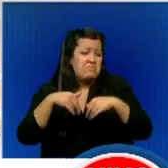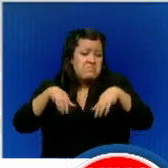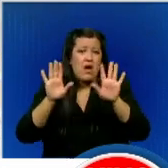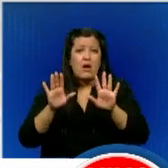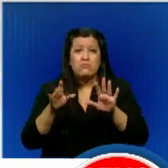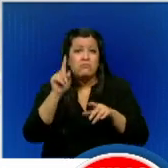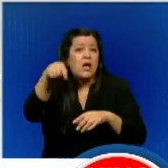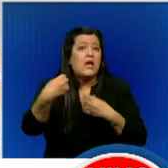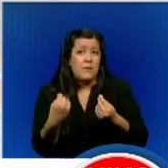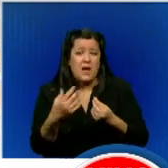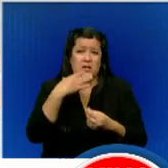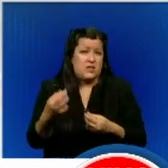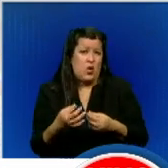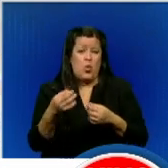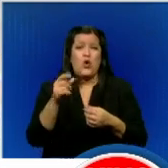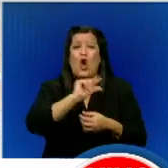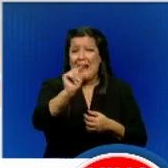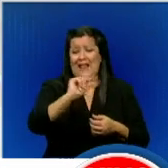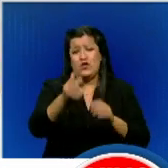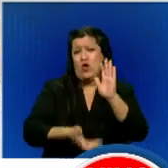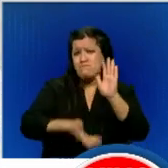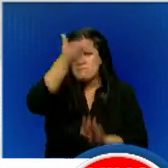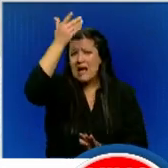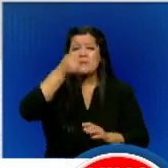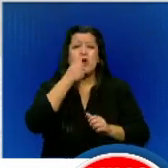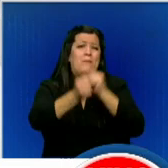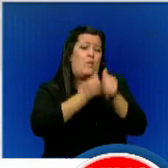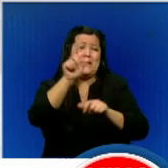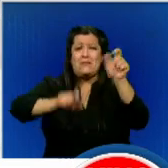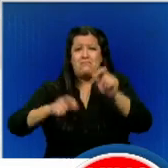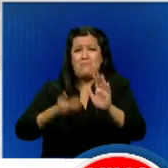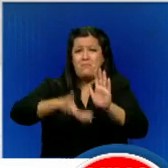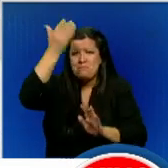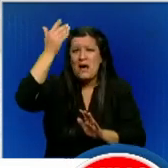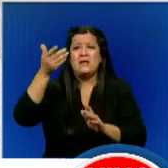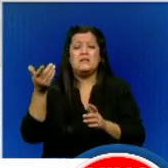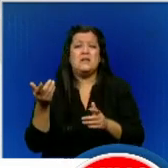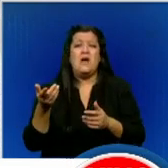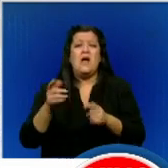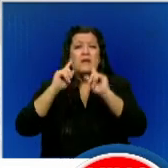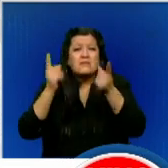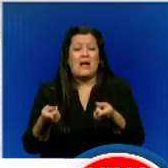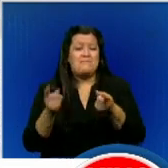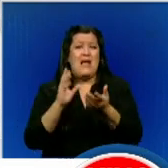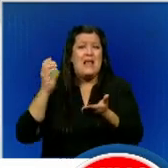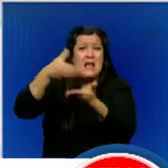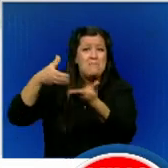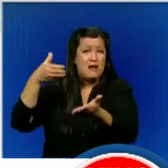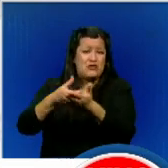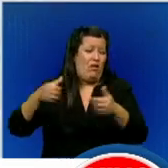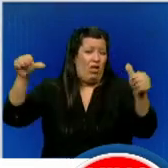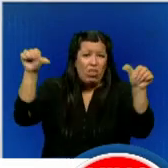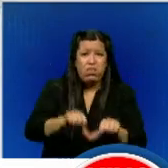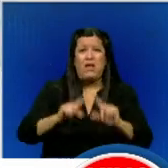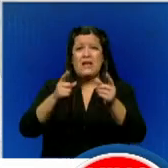efecto aumentó el costo del crédito para empresas y personas menor volumen de crédito impacto negativo en la inversión y en la